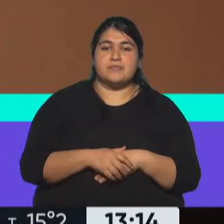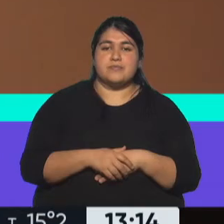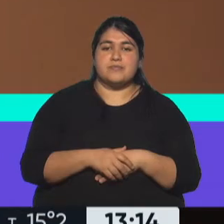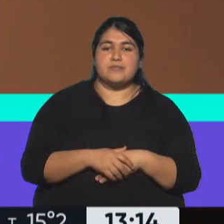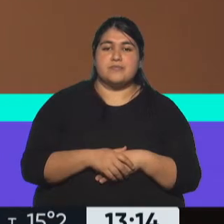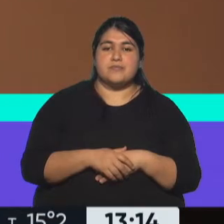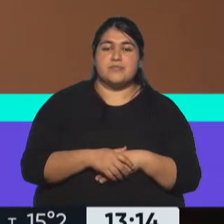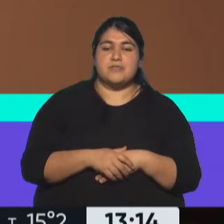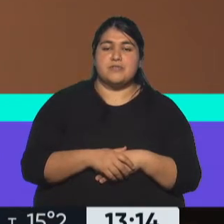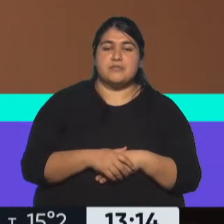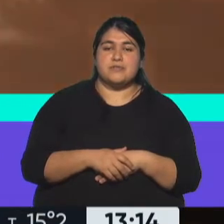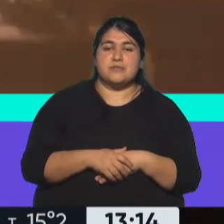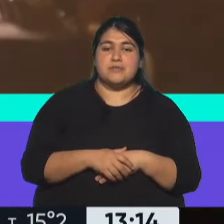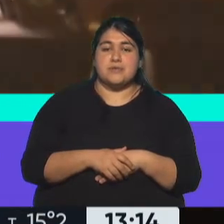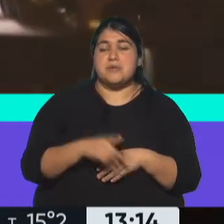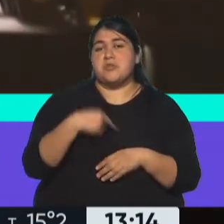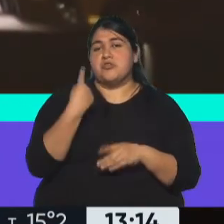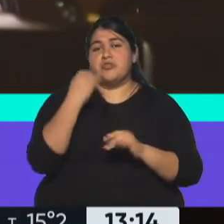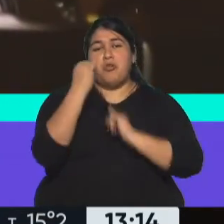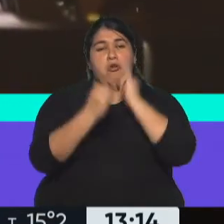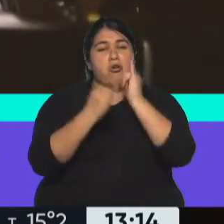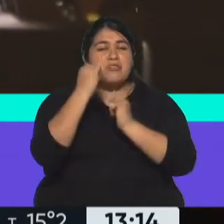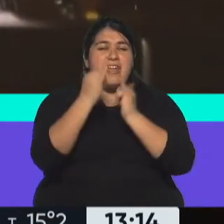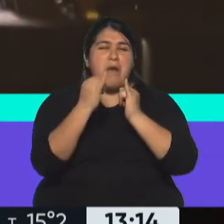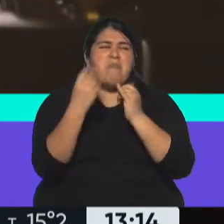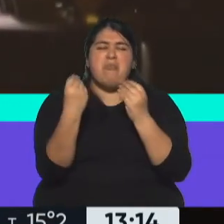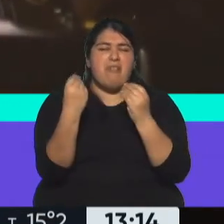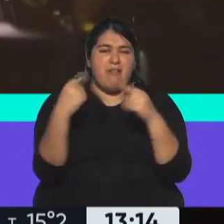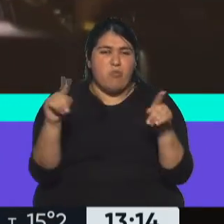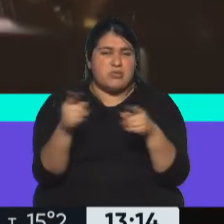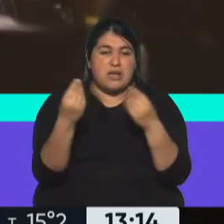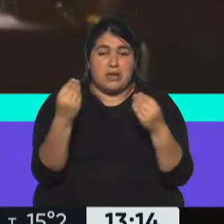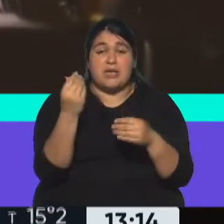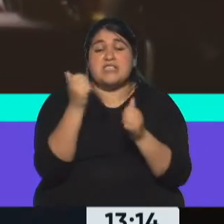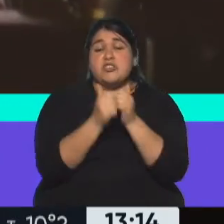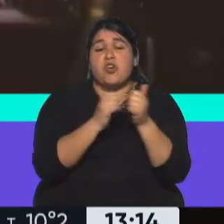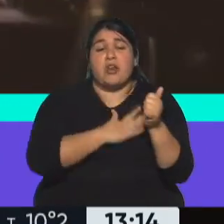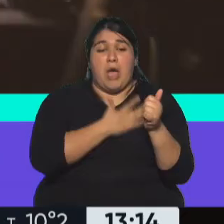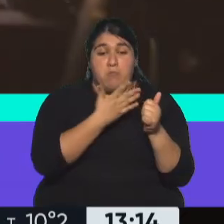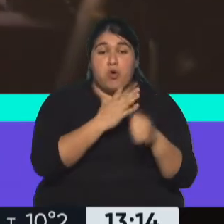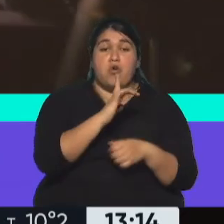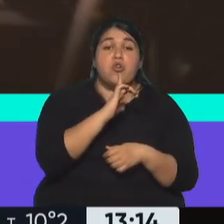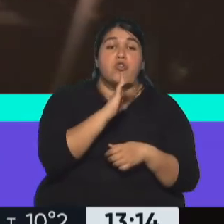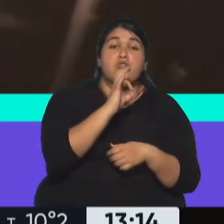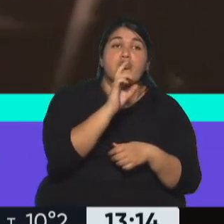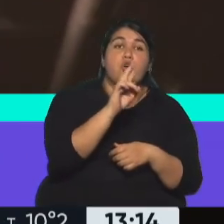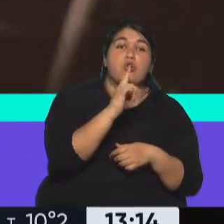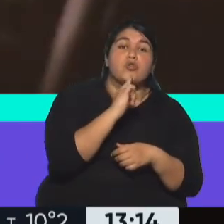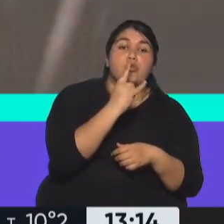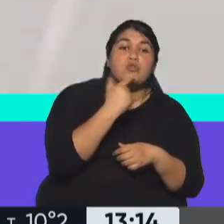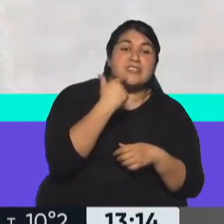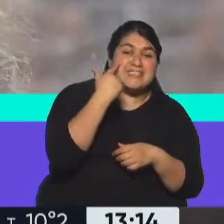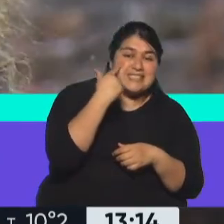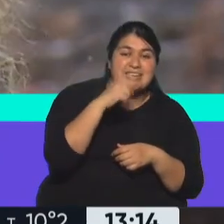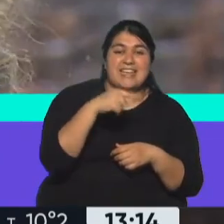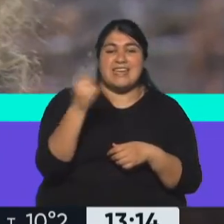te espero. Bueno, contamos un poco la historia de amor entre José María Contursi y Susana Grisel Vigano,